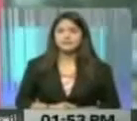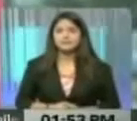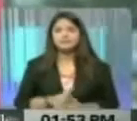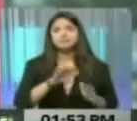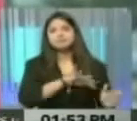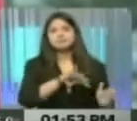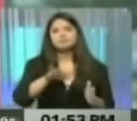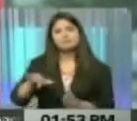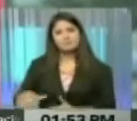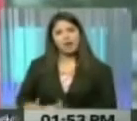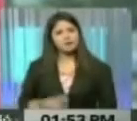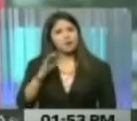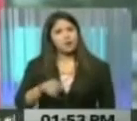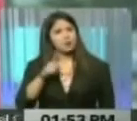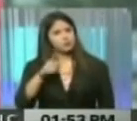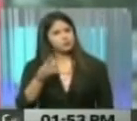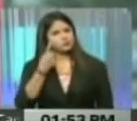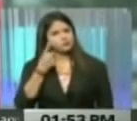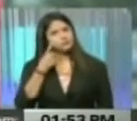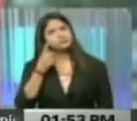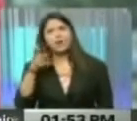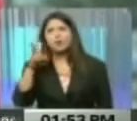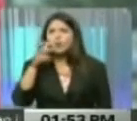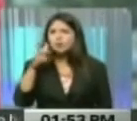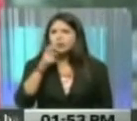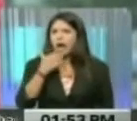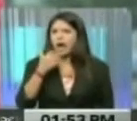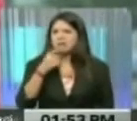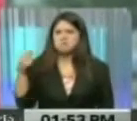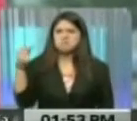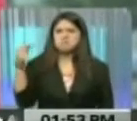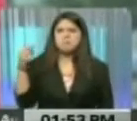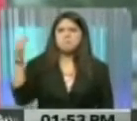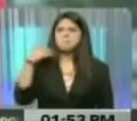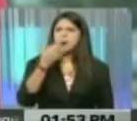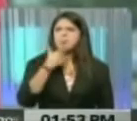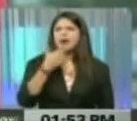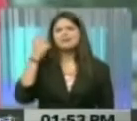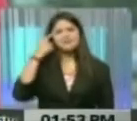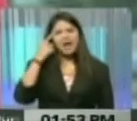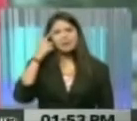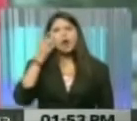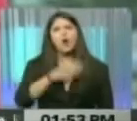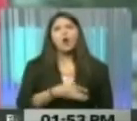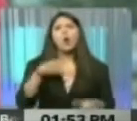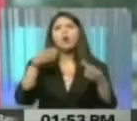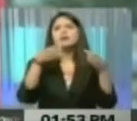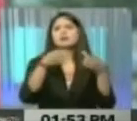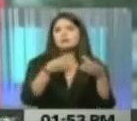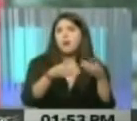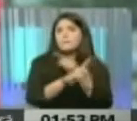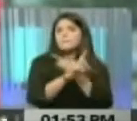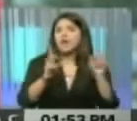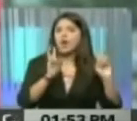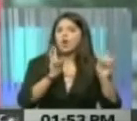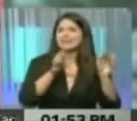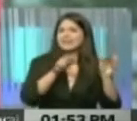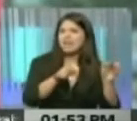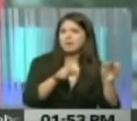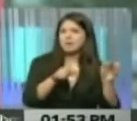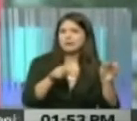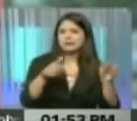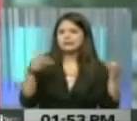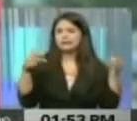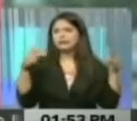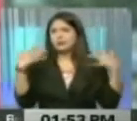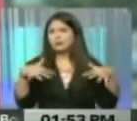Bueno, y seguramente usted ha escuchado comentarios muy negativos sobre los llamados colectivos. Aunque el término ha sido satanizado,